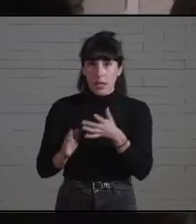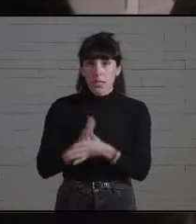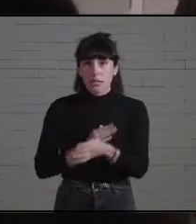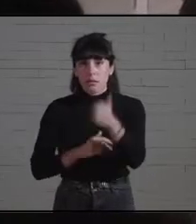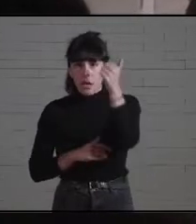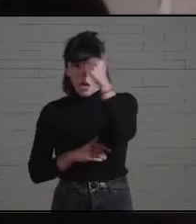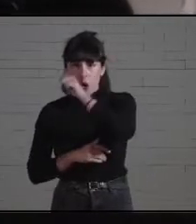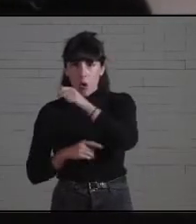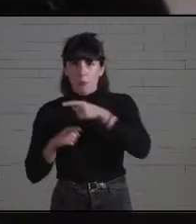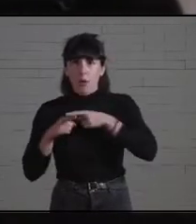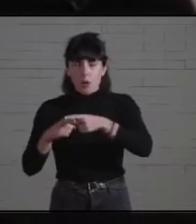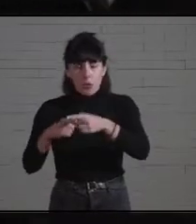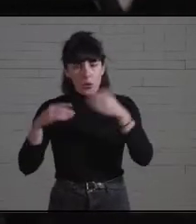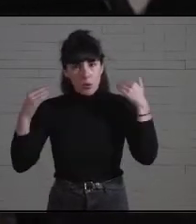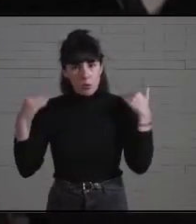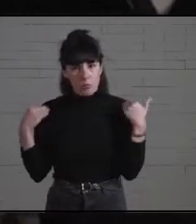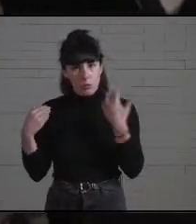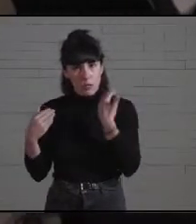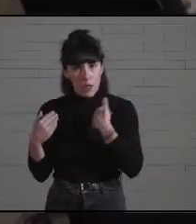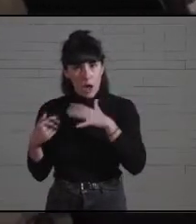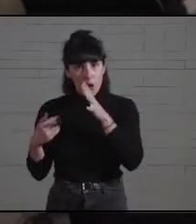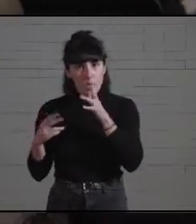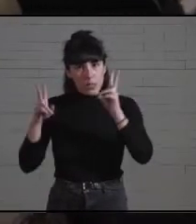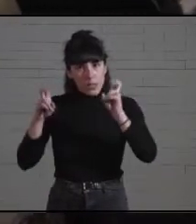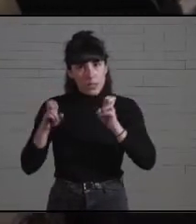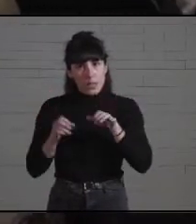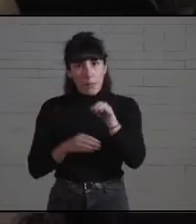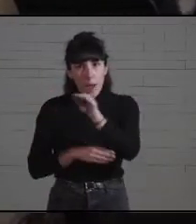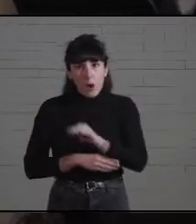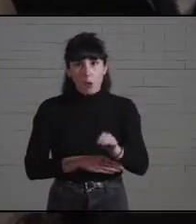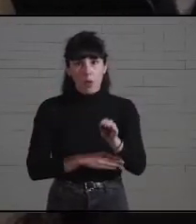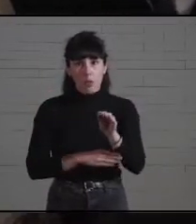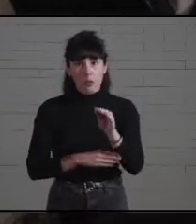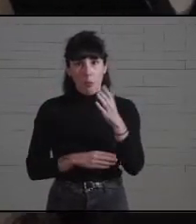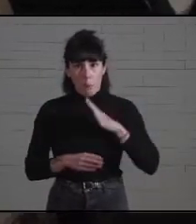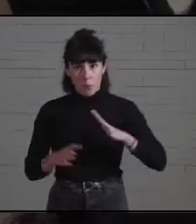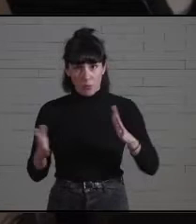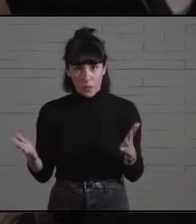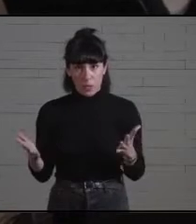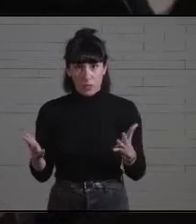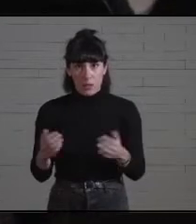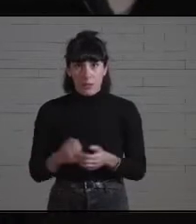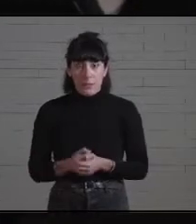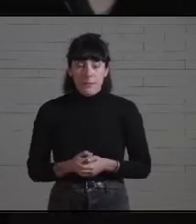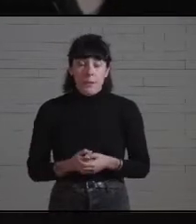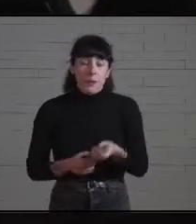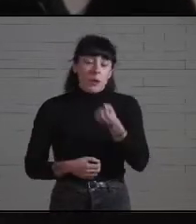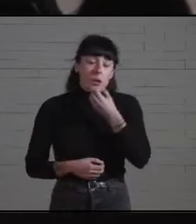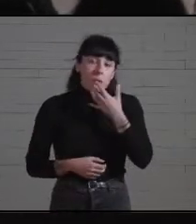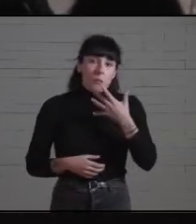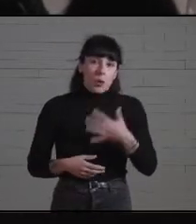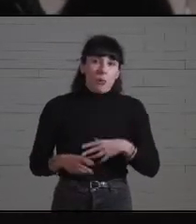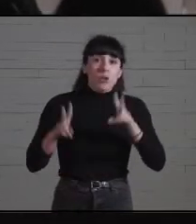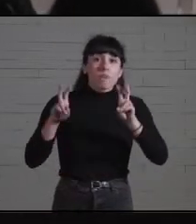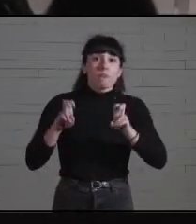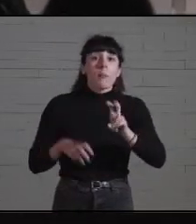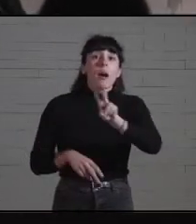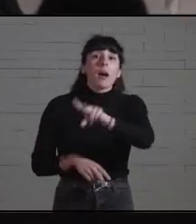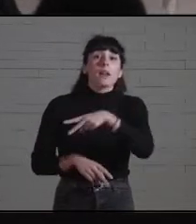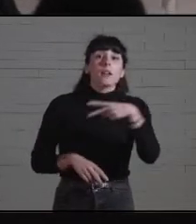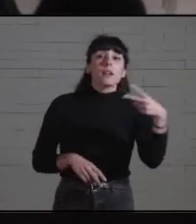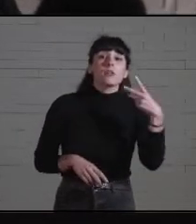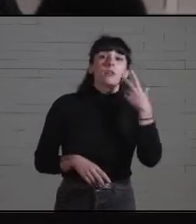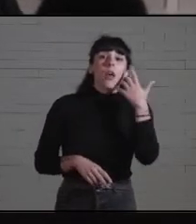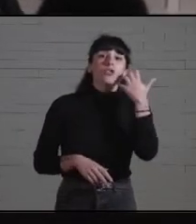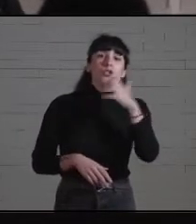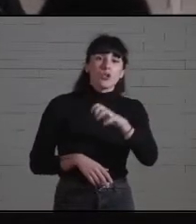están corresponsabilizando de los cuidados? ¿Por fin? Bueno, pues los resultados aquí sorprenden